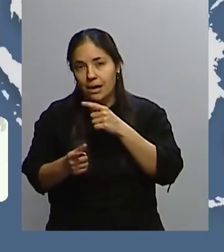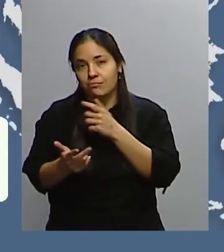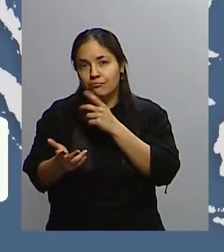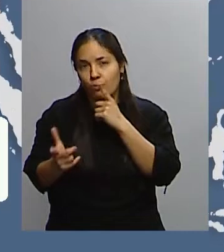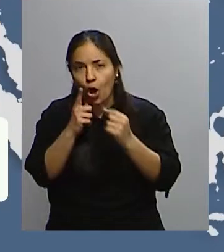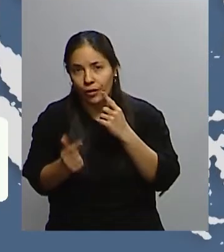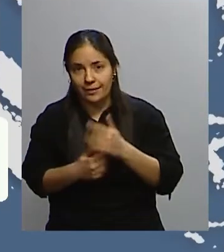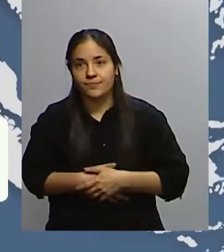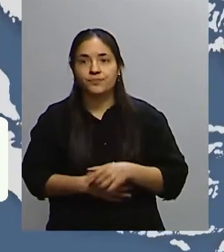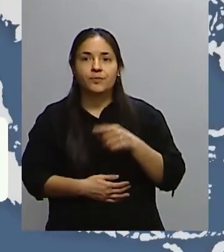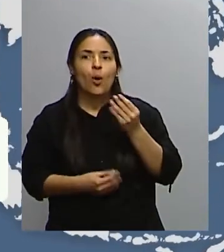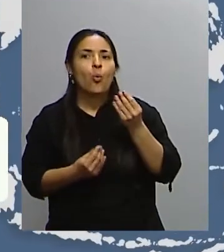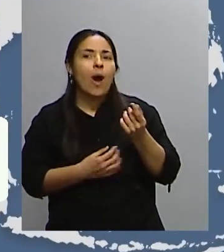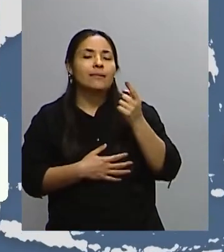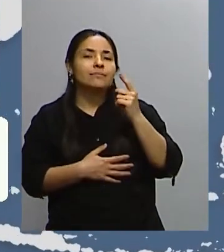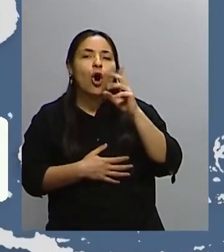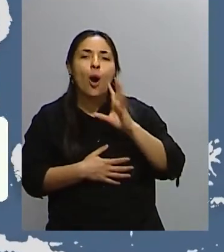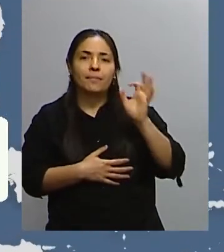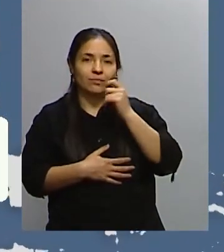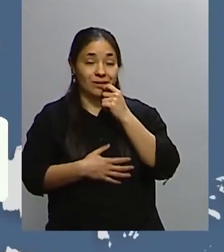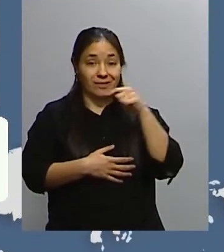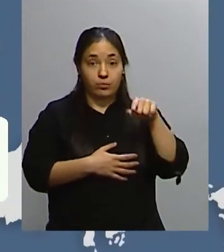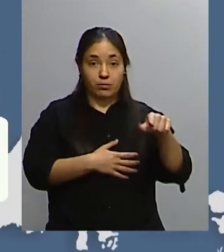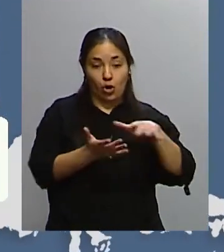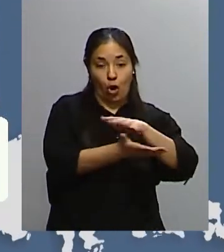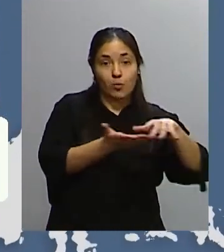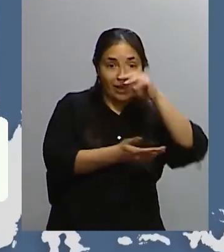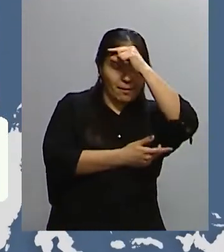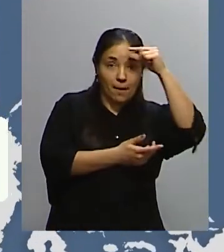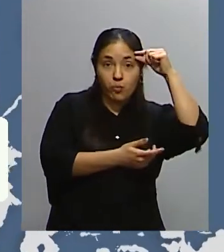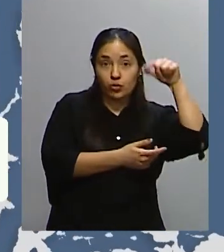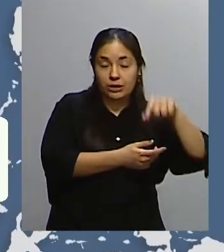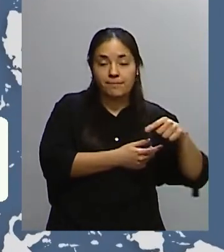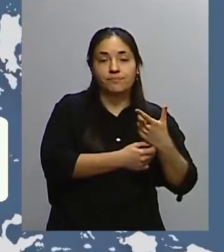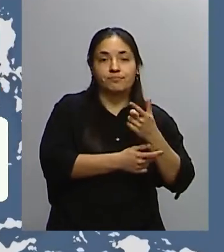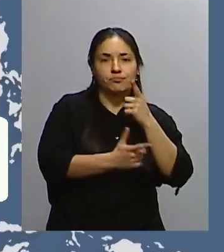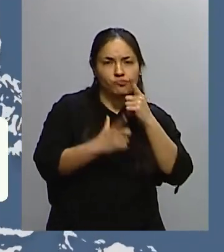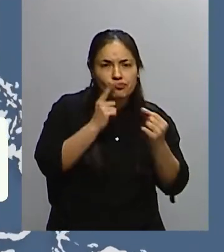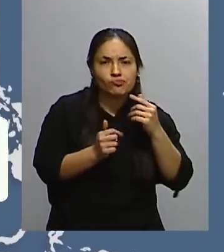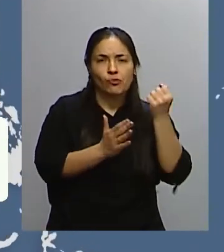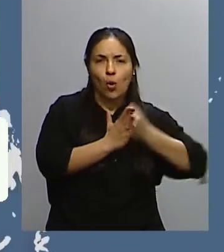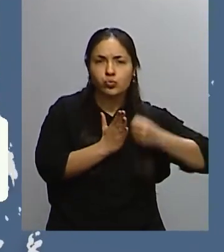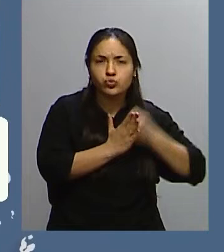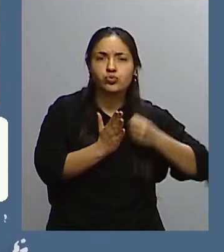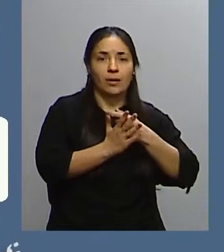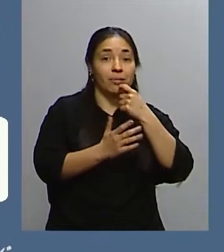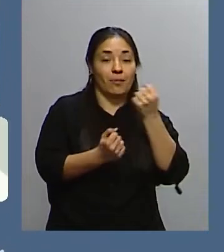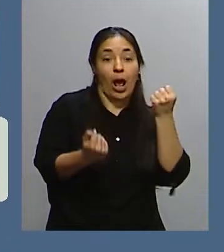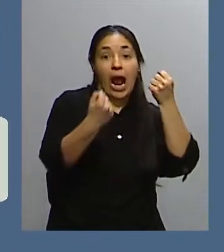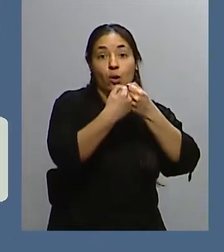usted piensa del efecto que puede tener este reclamo por parte de, o en el caso de que se llegue a un acuerdo